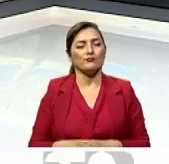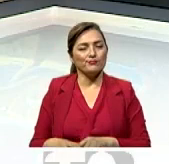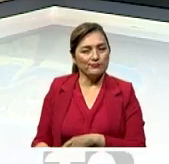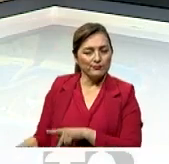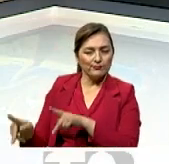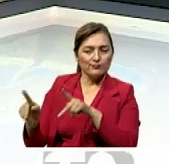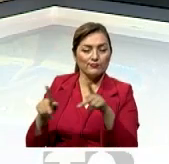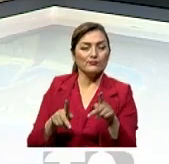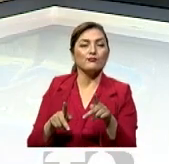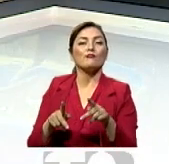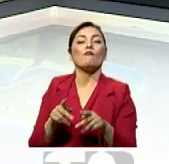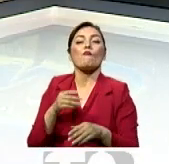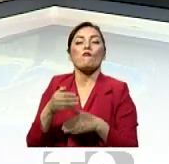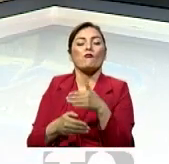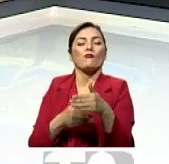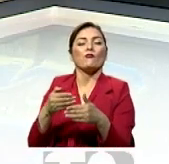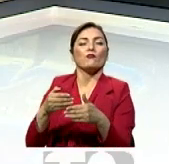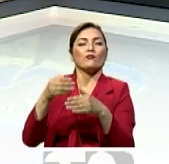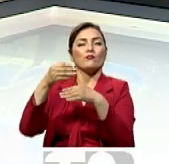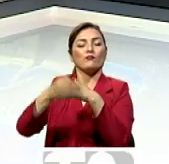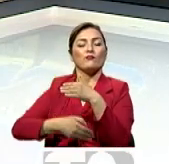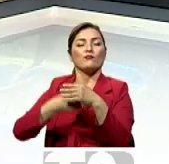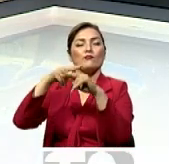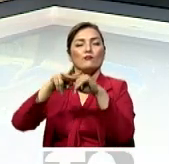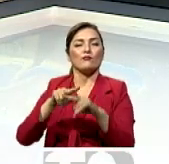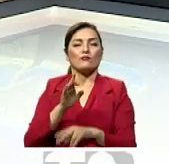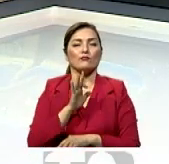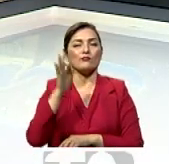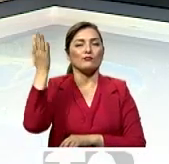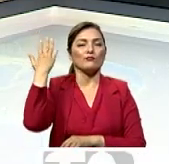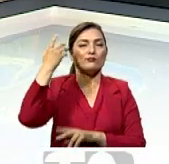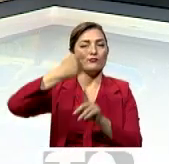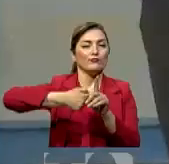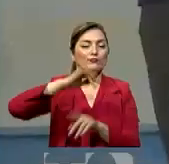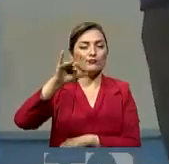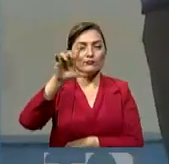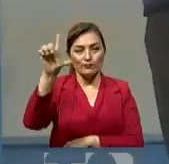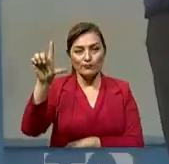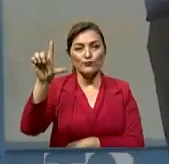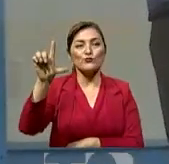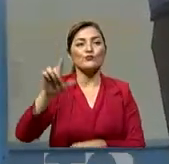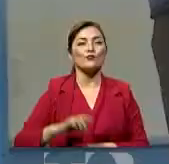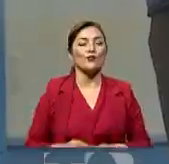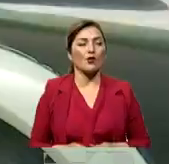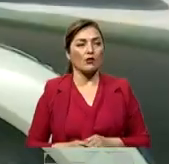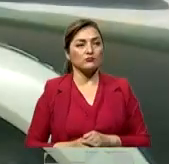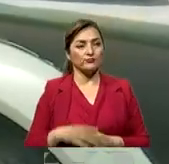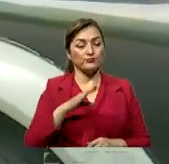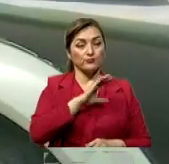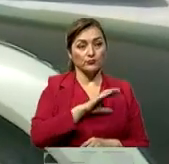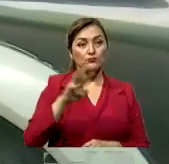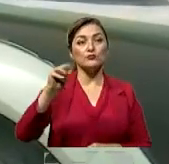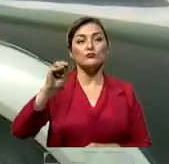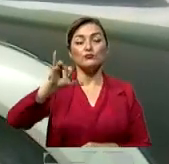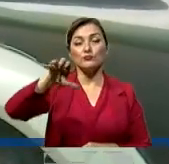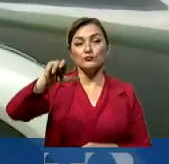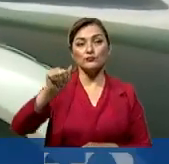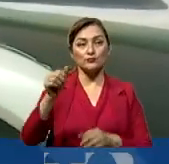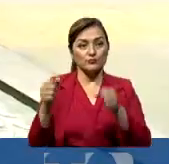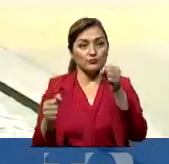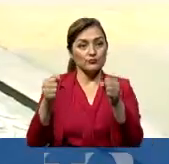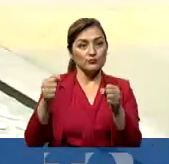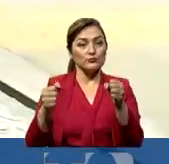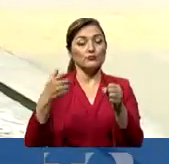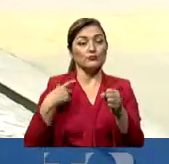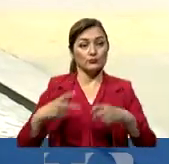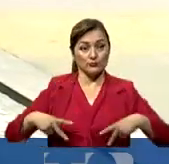que el Cabildo reanude el proceso de revisión técnica desde julio. El municipio de Mejía recibe a los conductores de vehículos